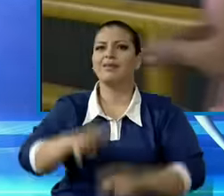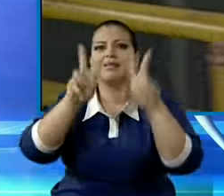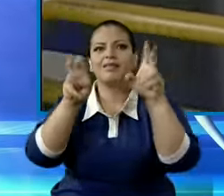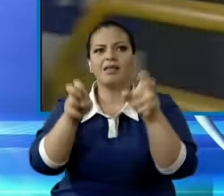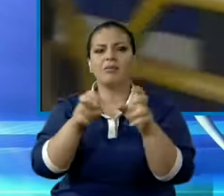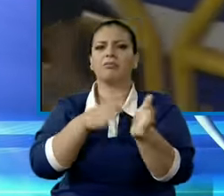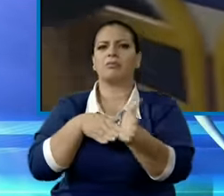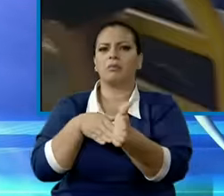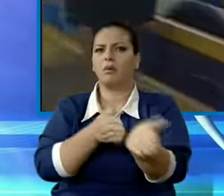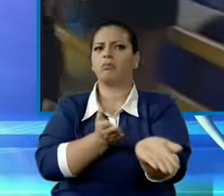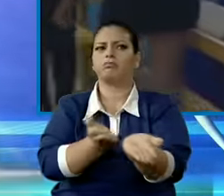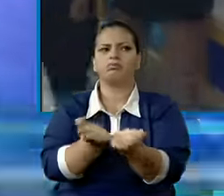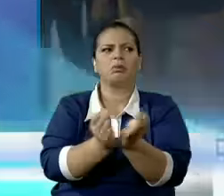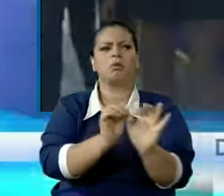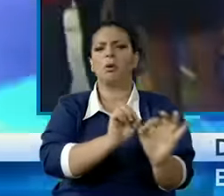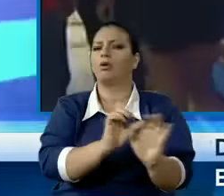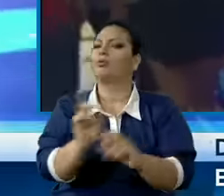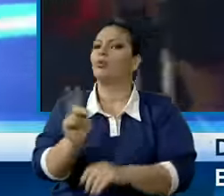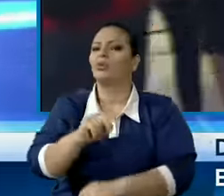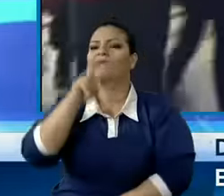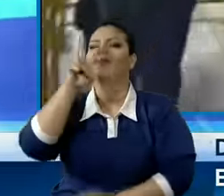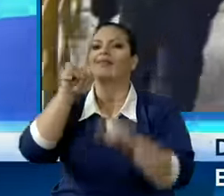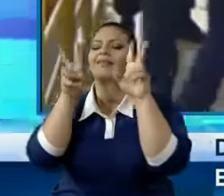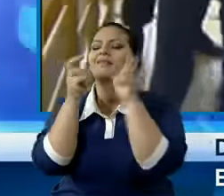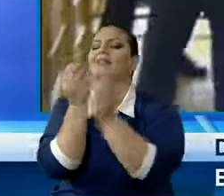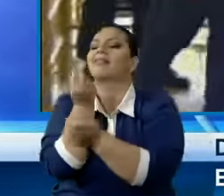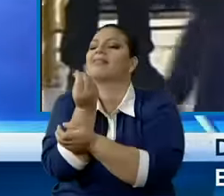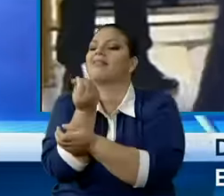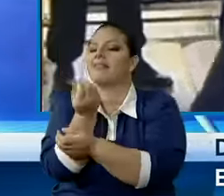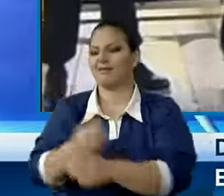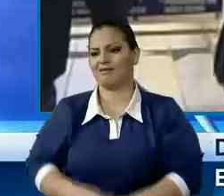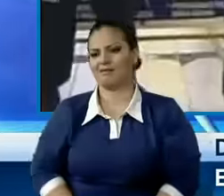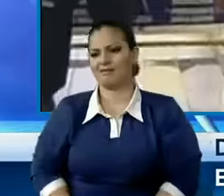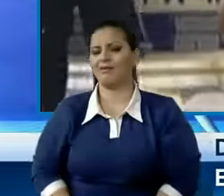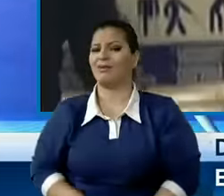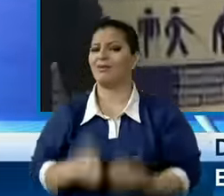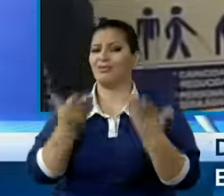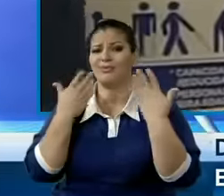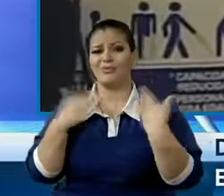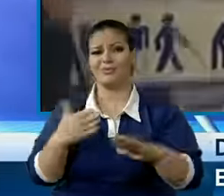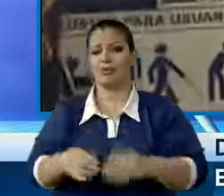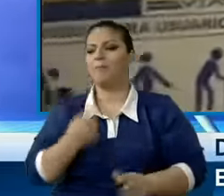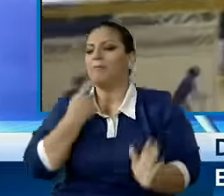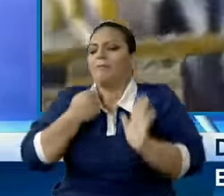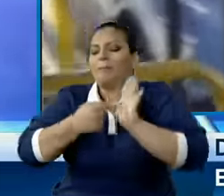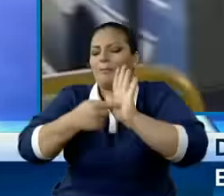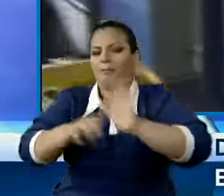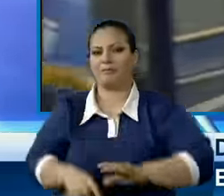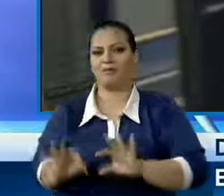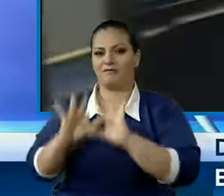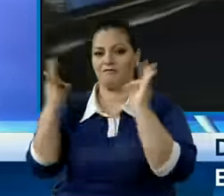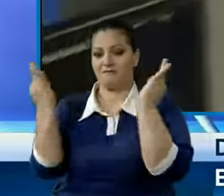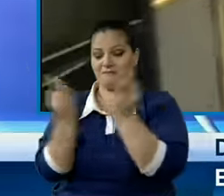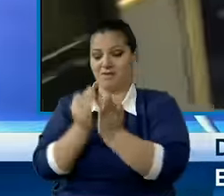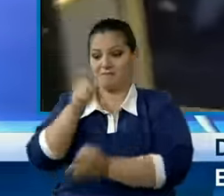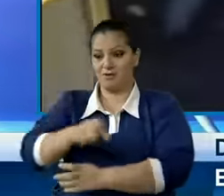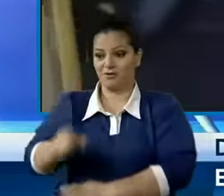por la condición económica de cada uno. Así es. Él hablaba ya de la economía familiar. Claro. Pero si tú hablas de 5 personas en tu familia, que